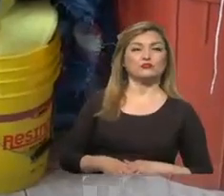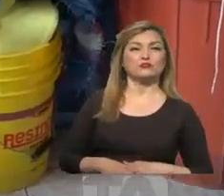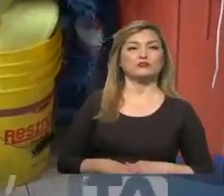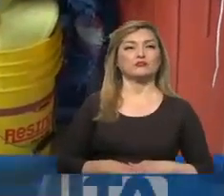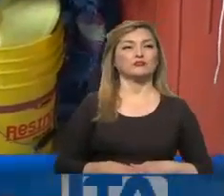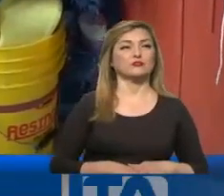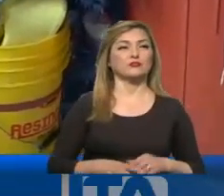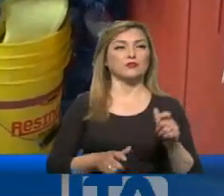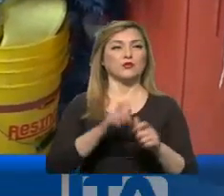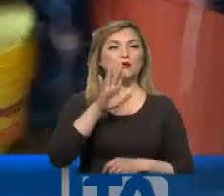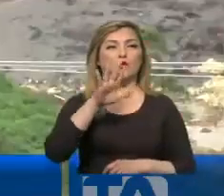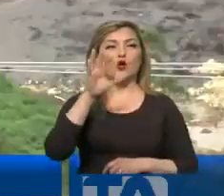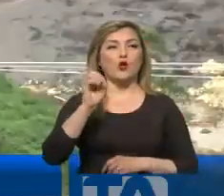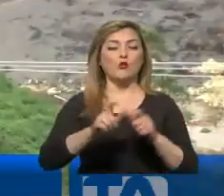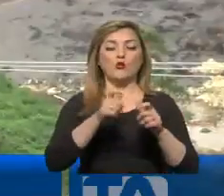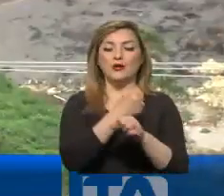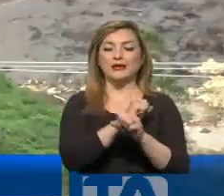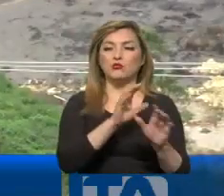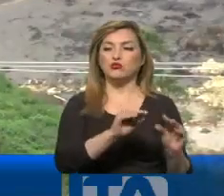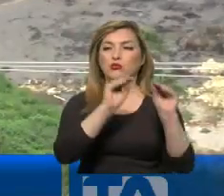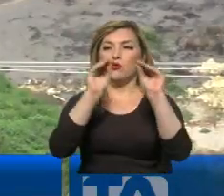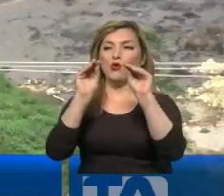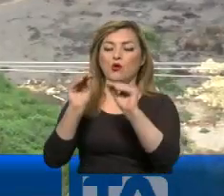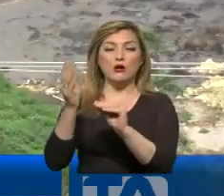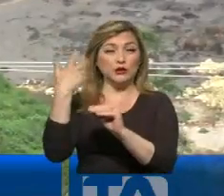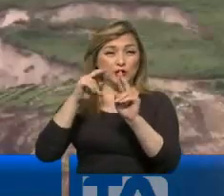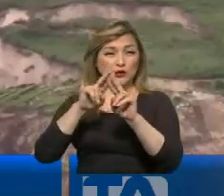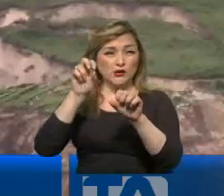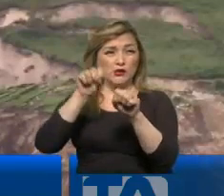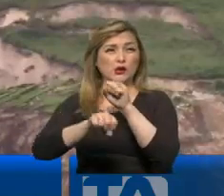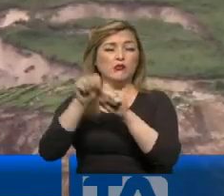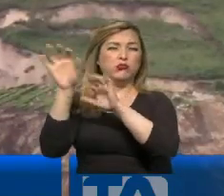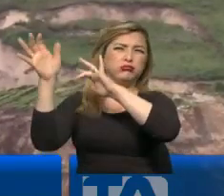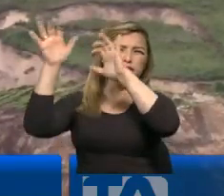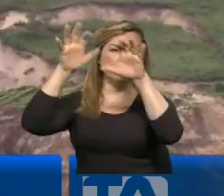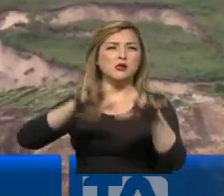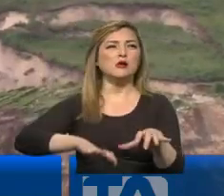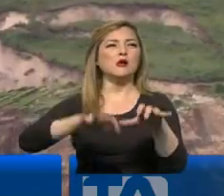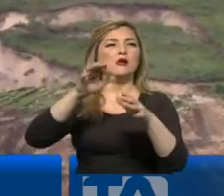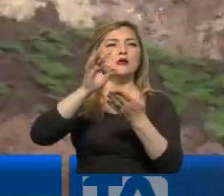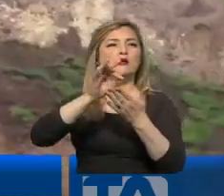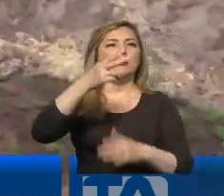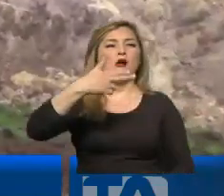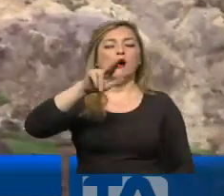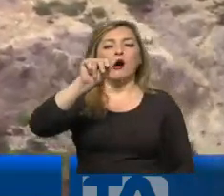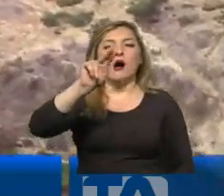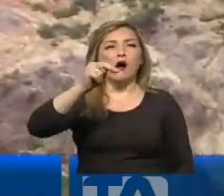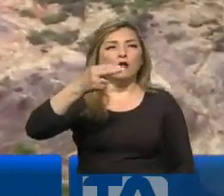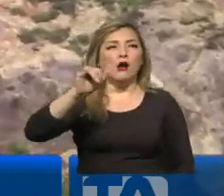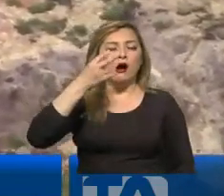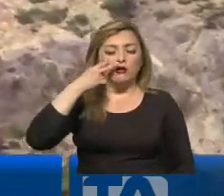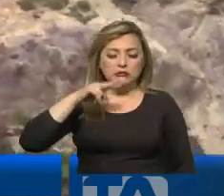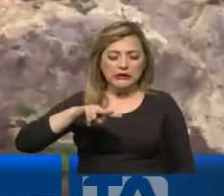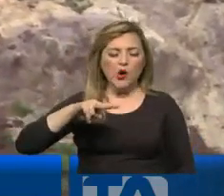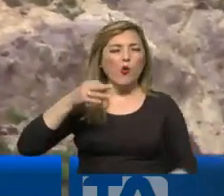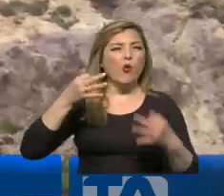Más de 550 personas fueron evacuadas del desastre natural que ocurrió el pasado viernes en el cantón Chunchi, provincia de Chimborazo. Desde un sobrevuelo se